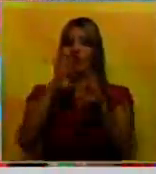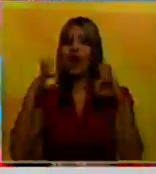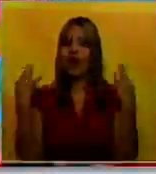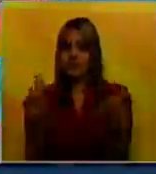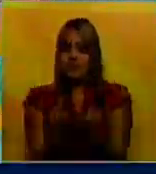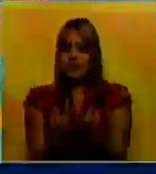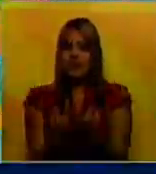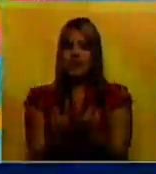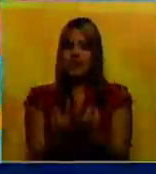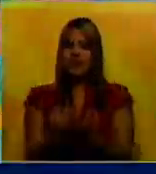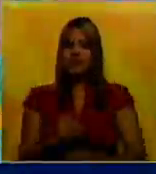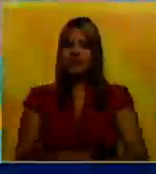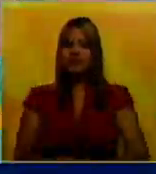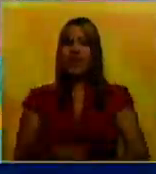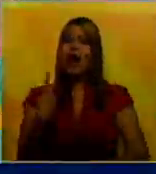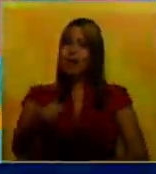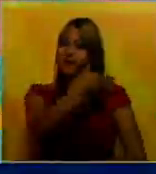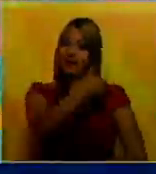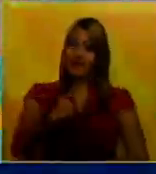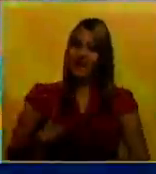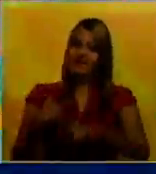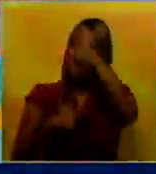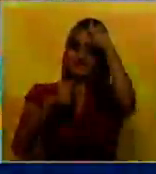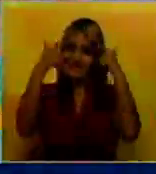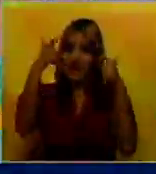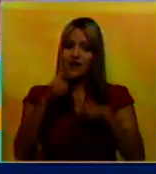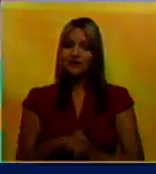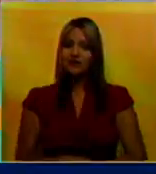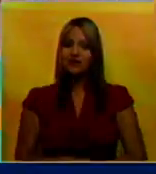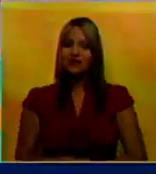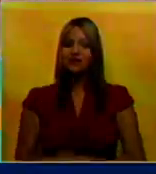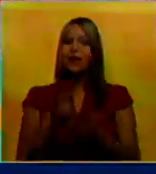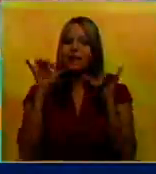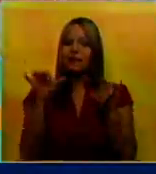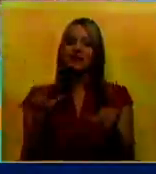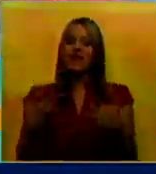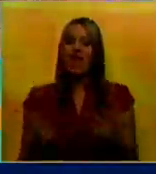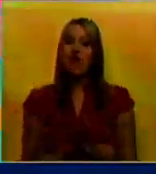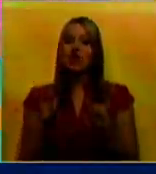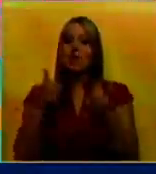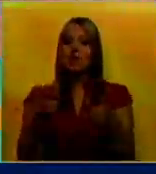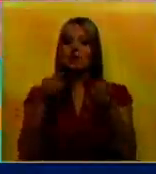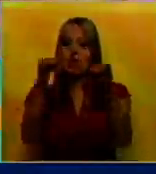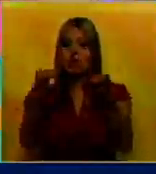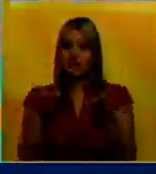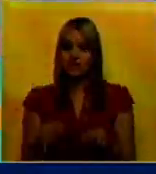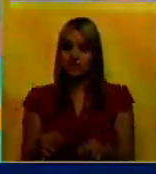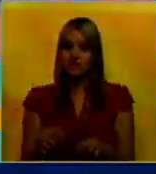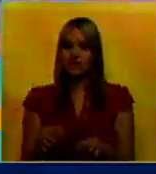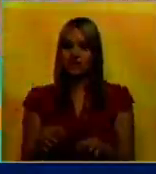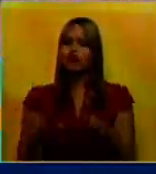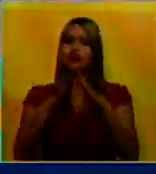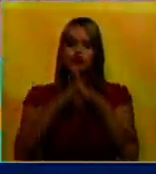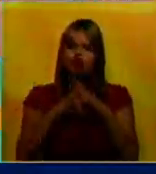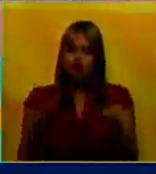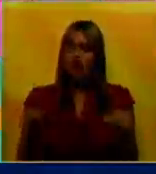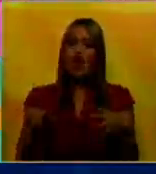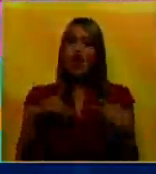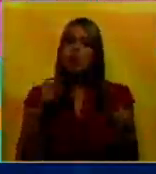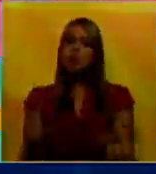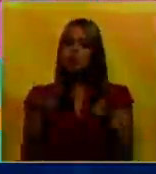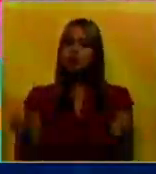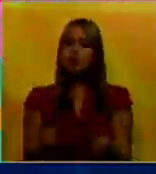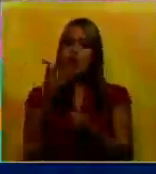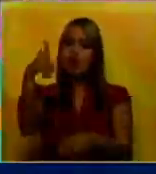familiares del presidente Chávez y de esta manera da inicio oficialmente a lo que va a ser toda su